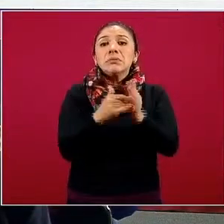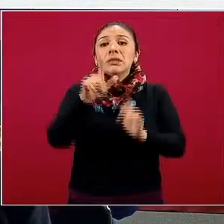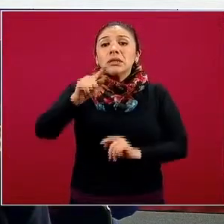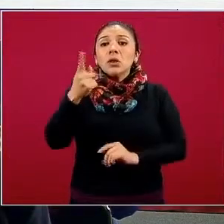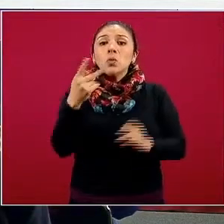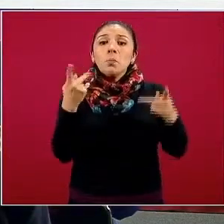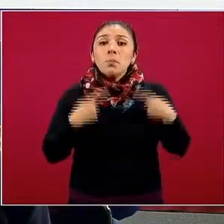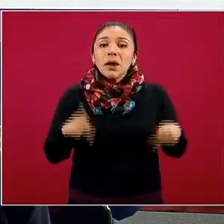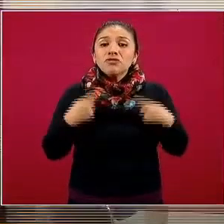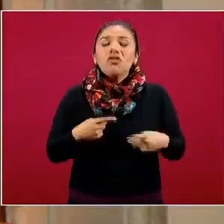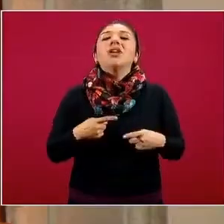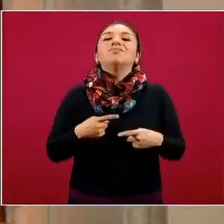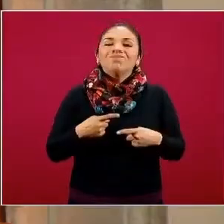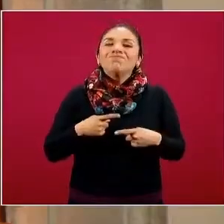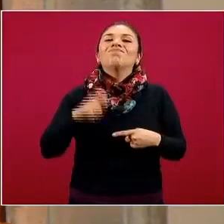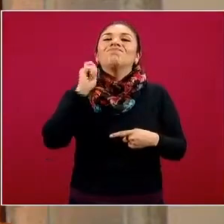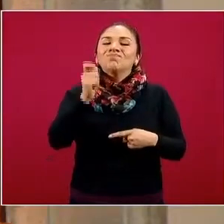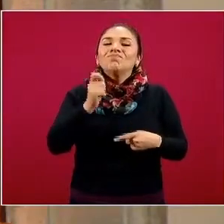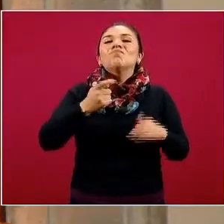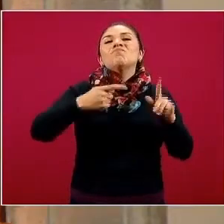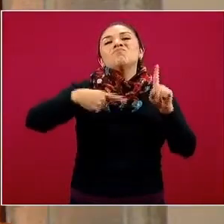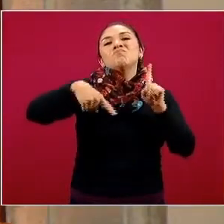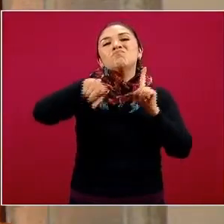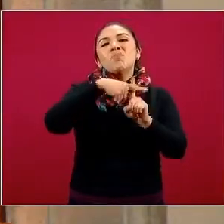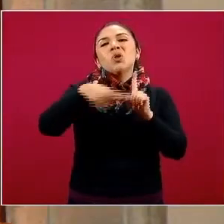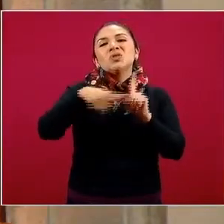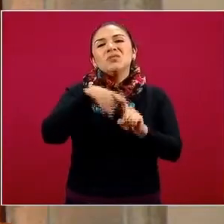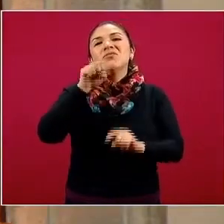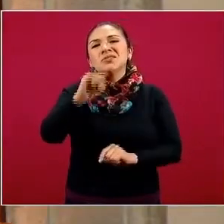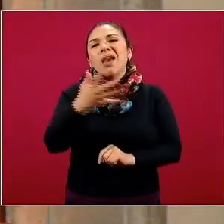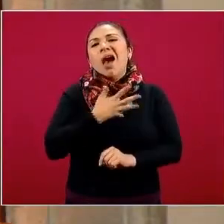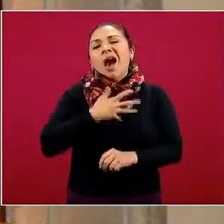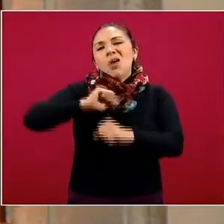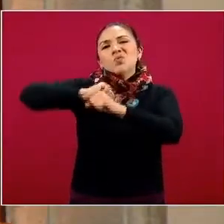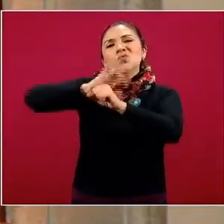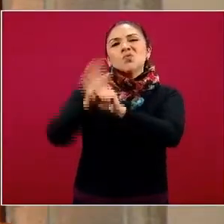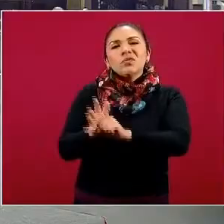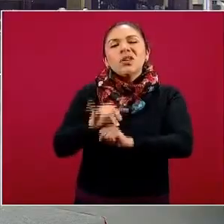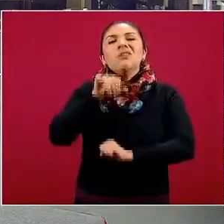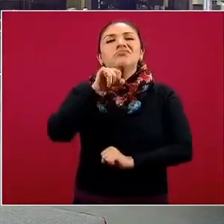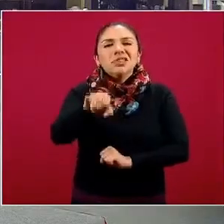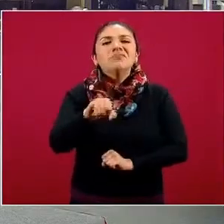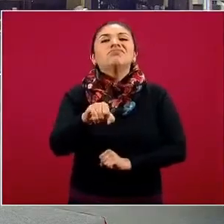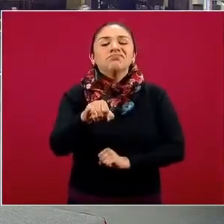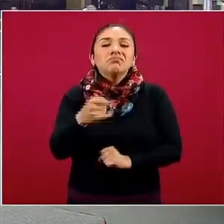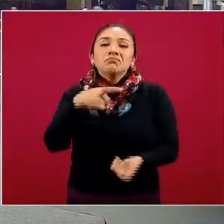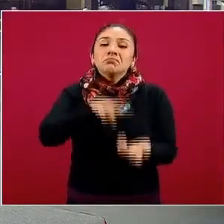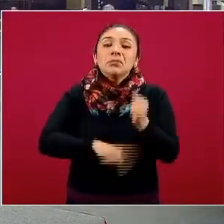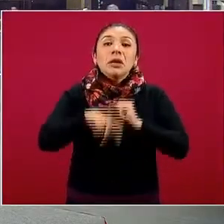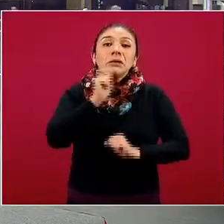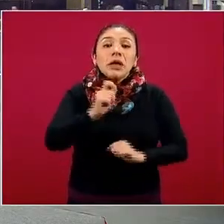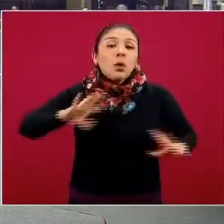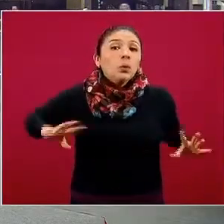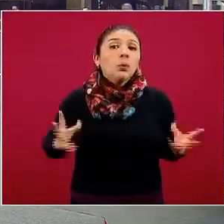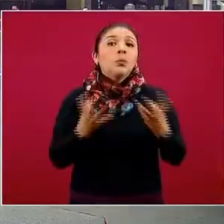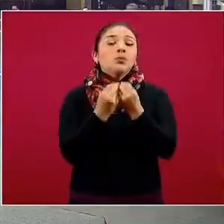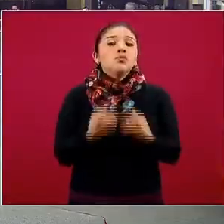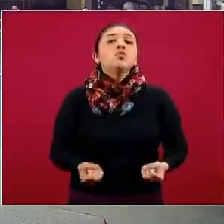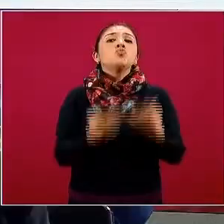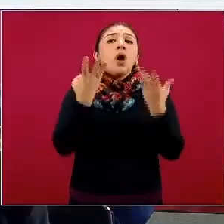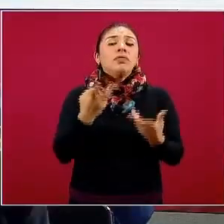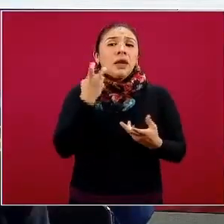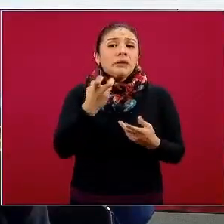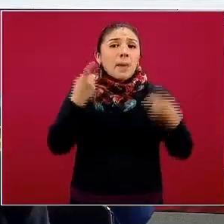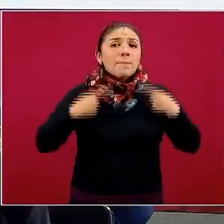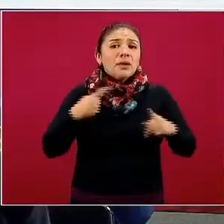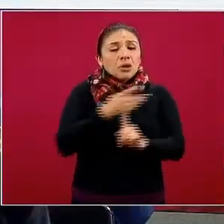1.015.071 personas han sido clasificadas como casos confirmados de COVID-19 y sería entonces el total acumulado que